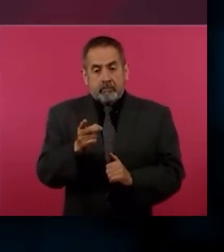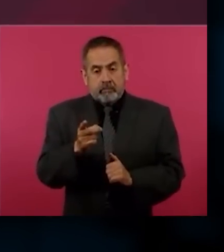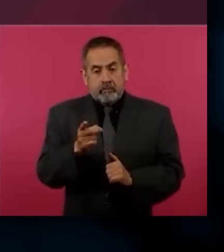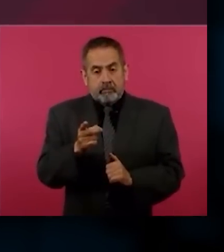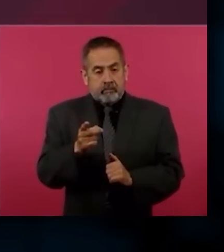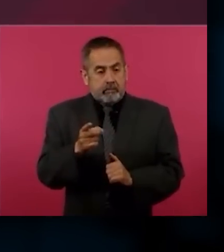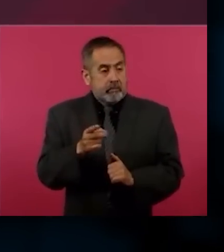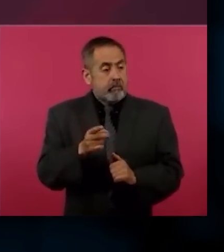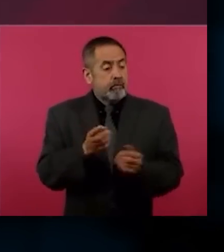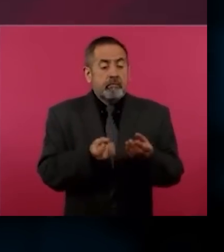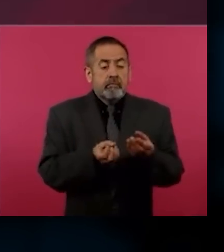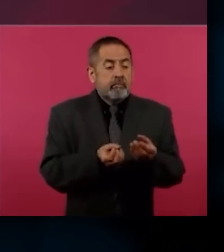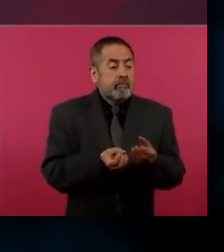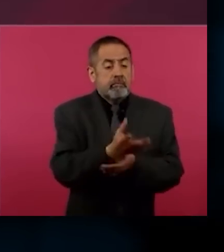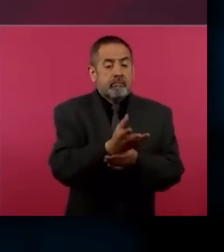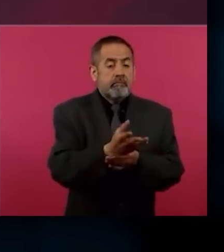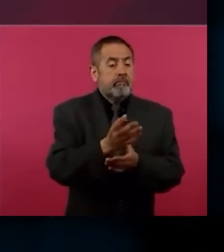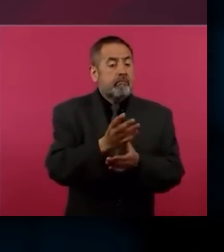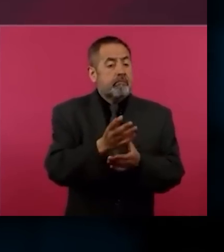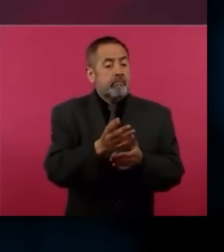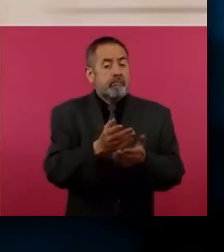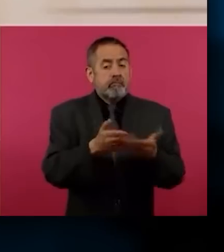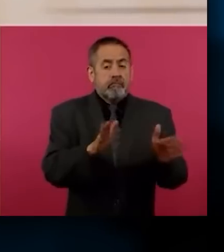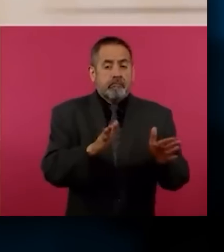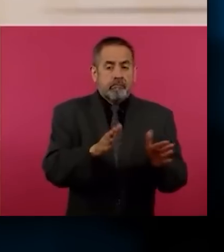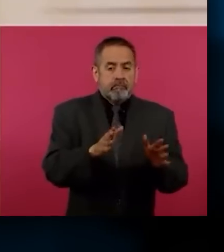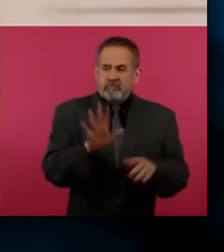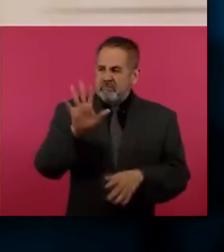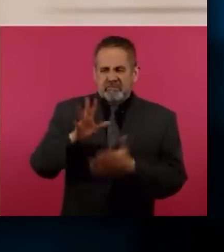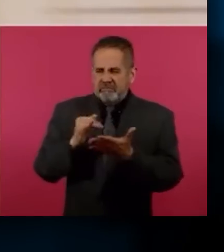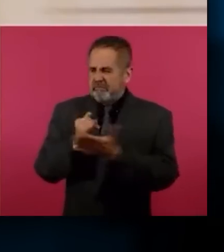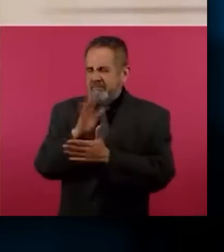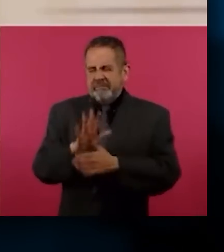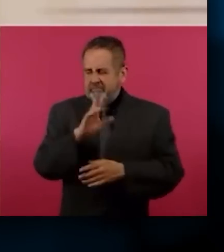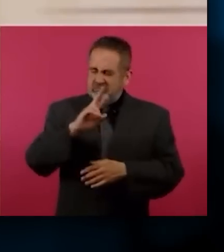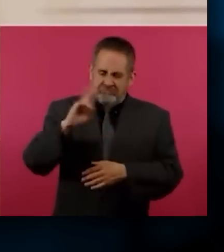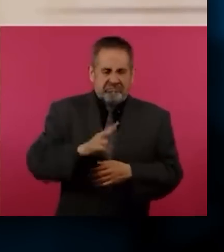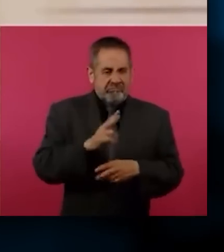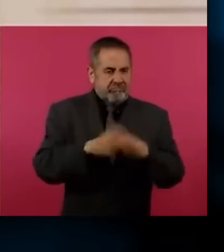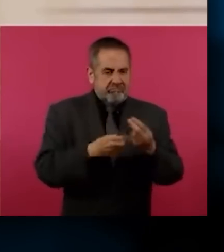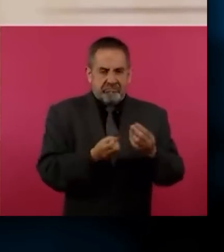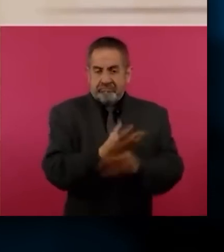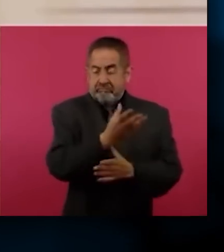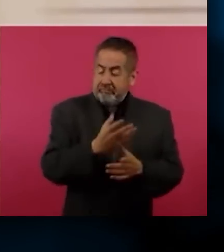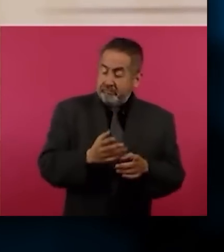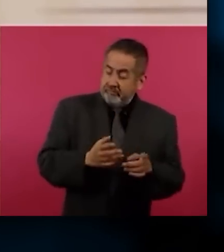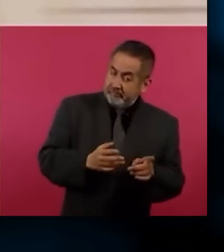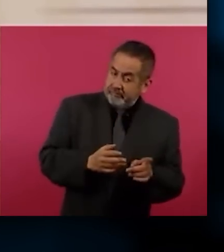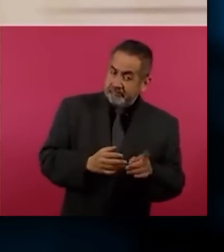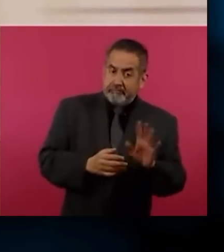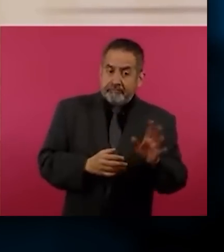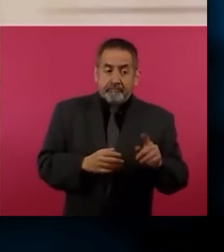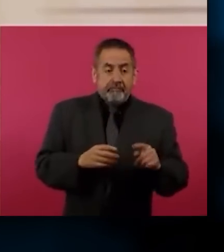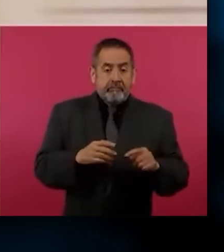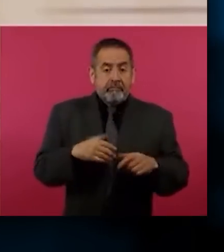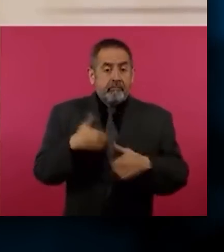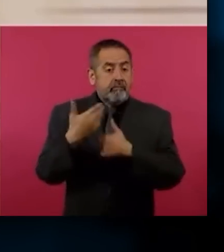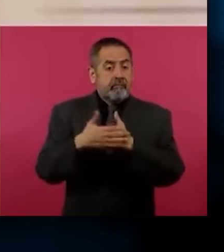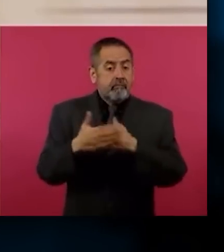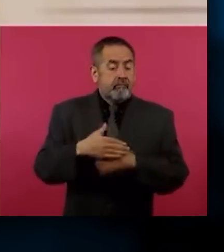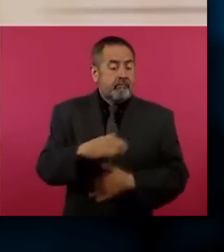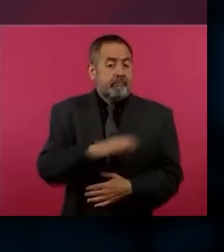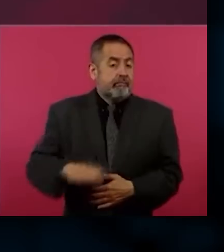lo van a sacar, ya dando como hecho, ¿no?, que lo van a sacar. Y luego, y va a ser